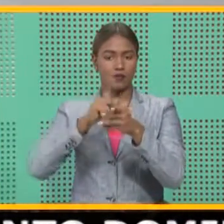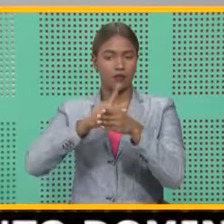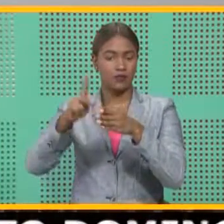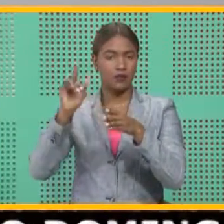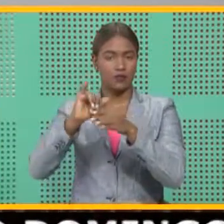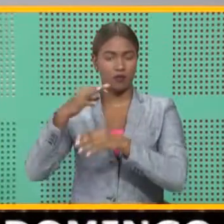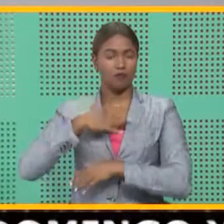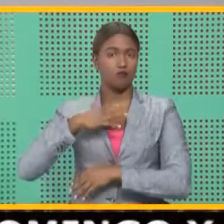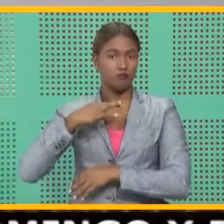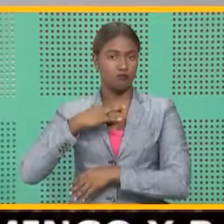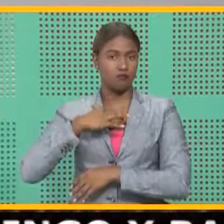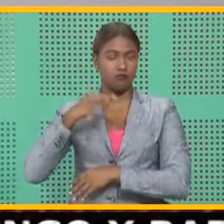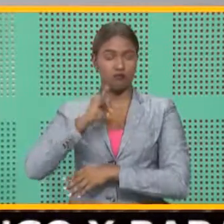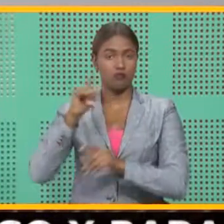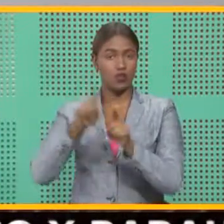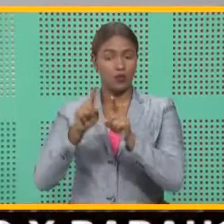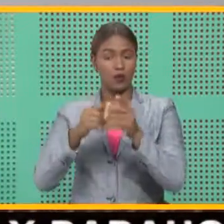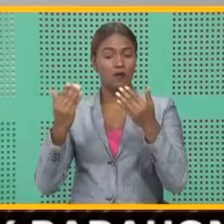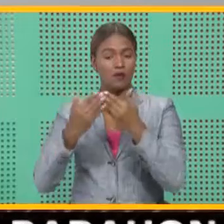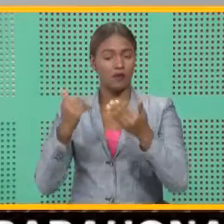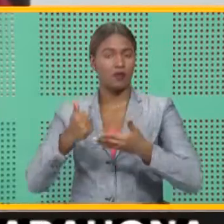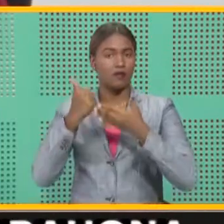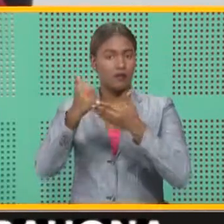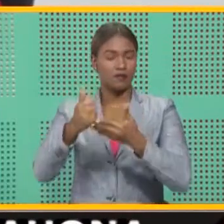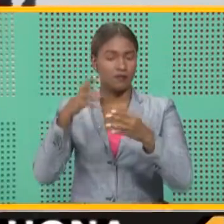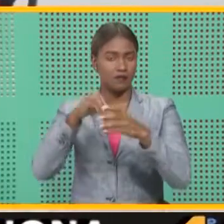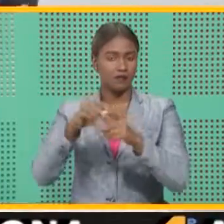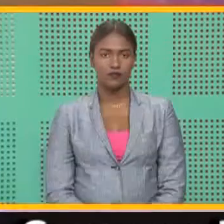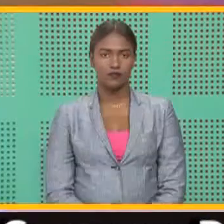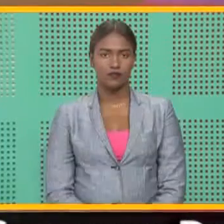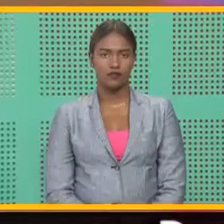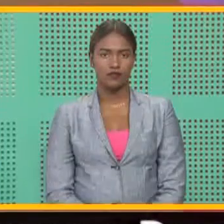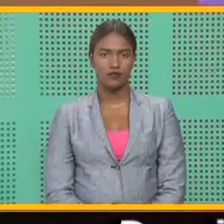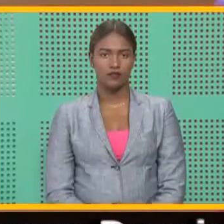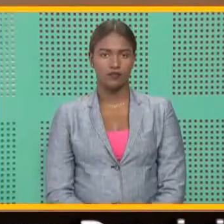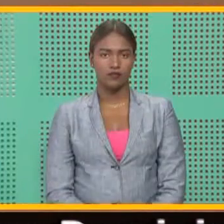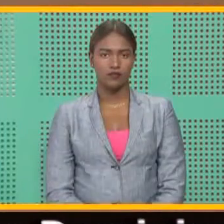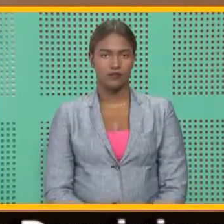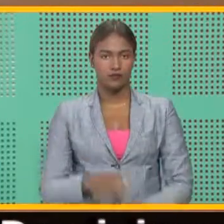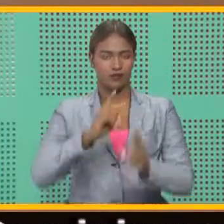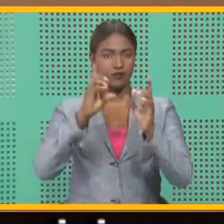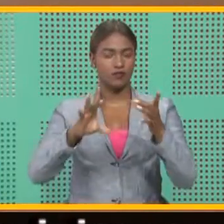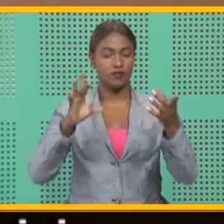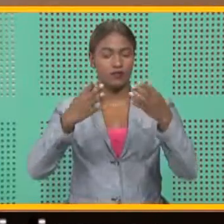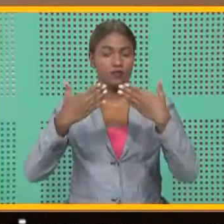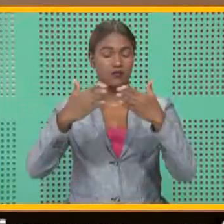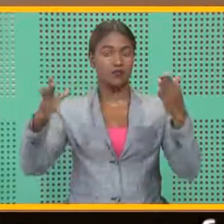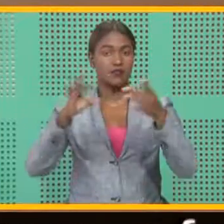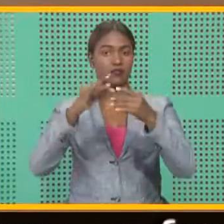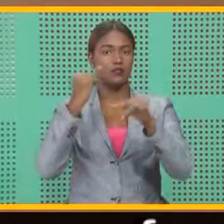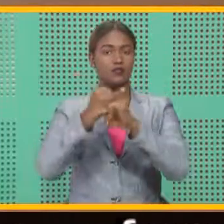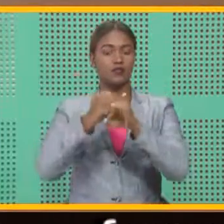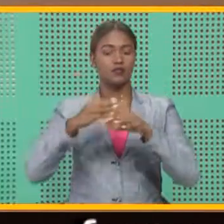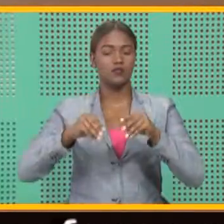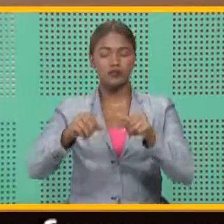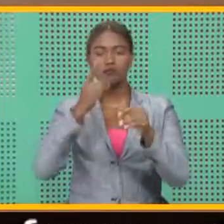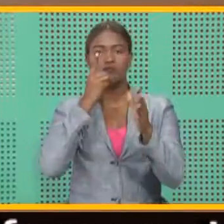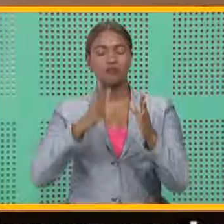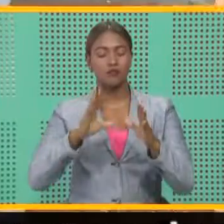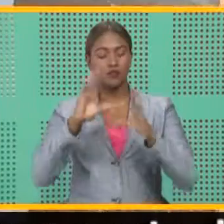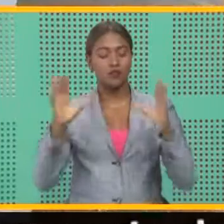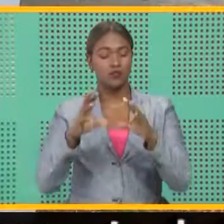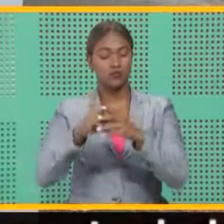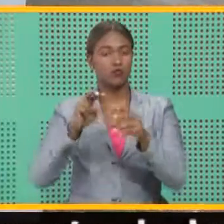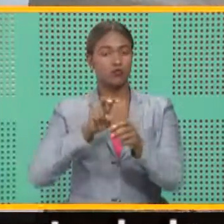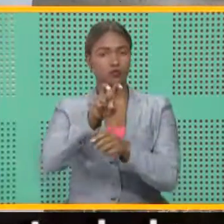y voluntarios, así como facilidades de espacio. Amigos, el director general del Instituto Agrario Dominicano realizó